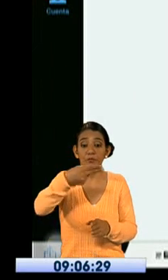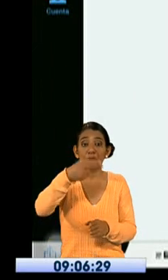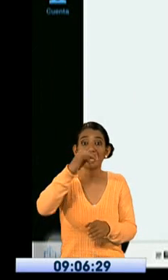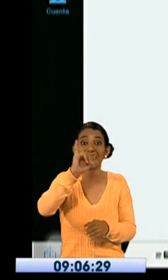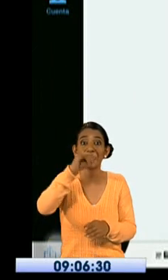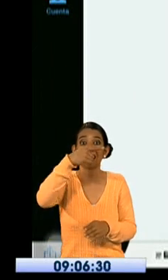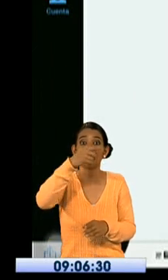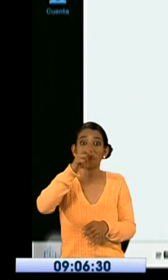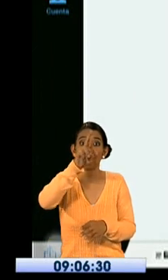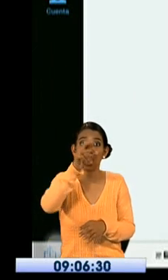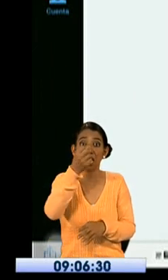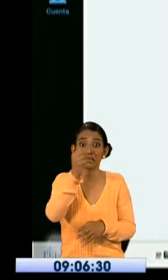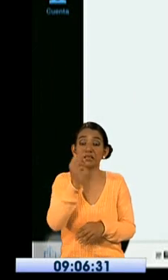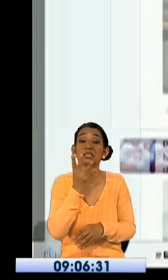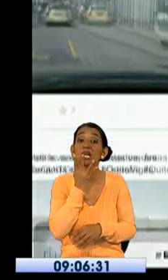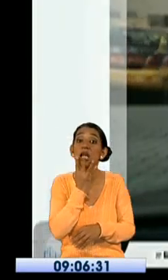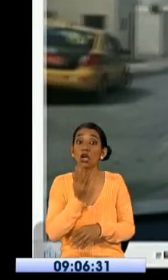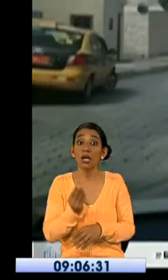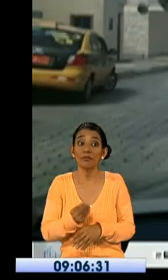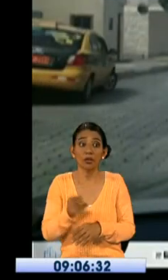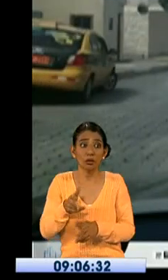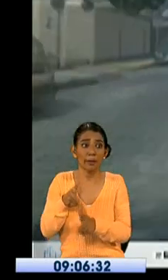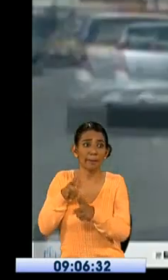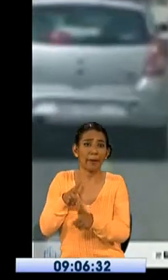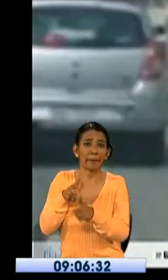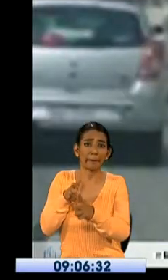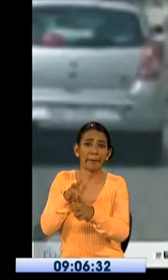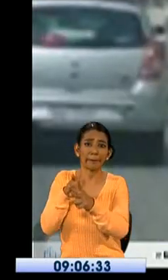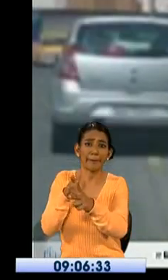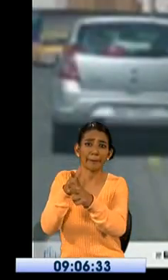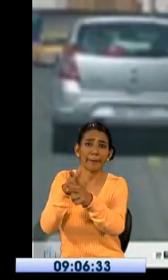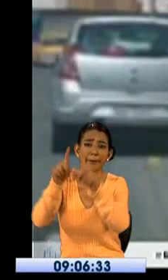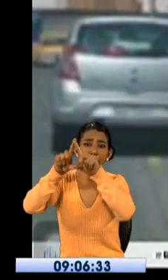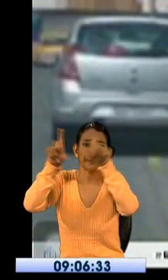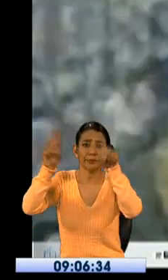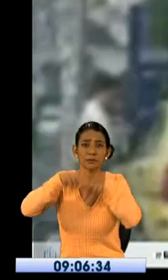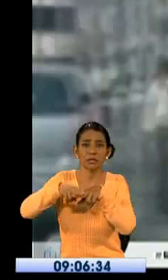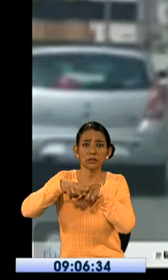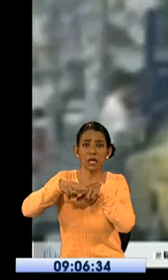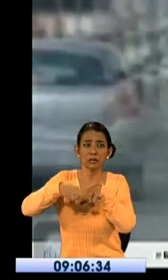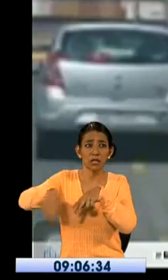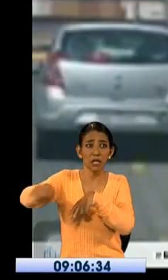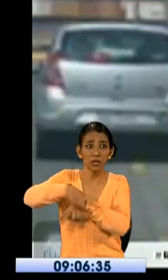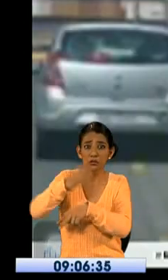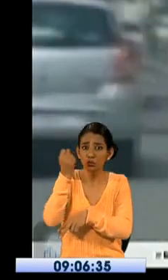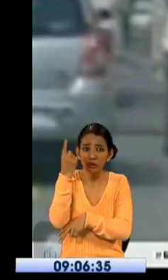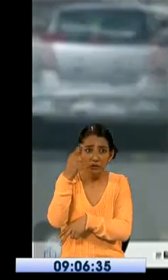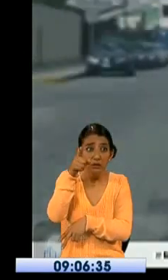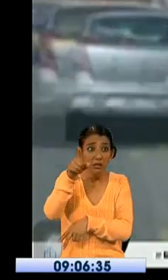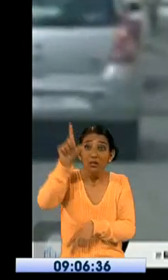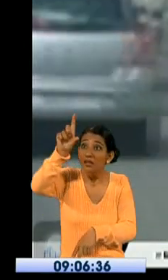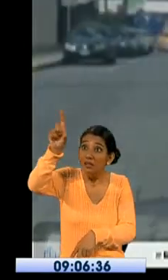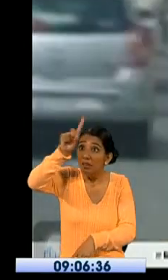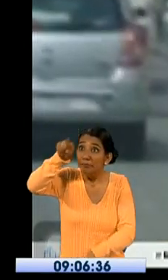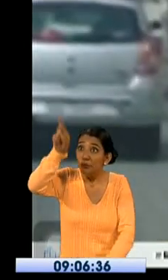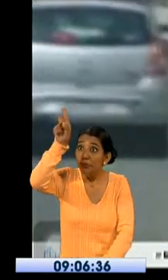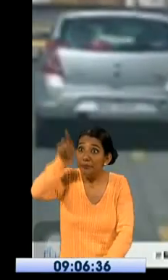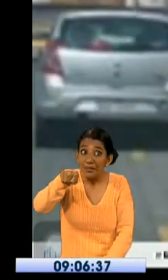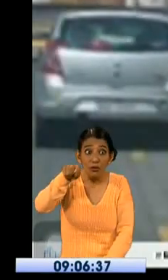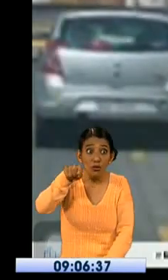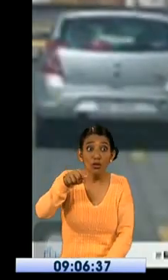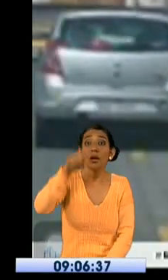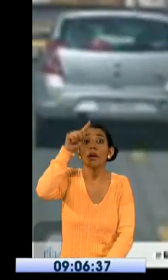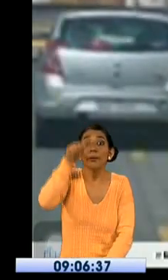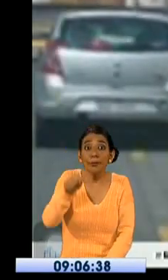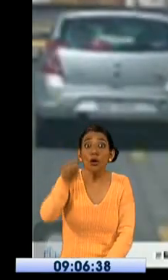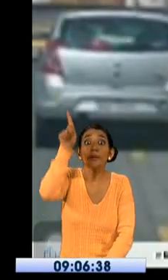de parqueo de cooperativas y taxis. ¿Cuándo será el día que estos señores entiendan que esto no es para esto?